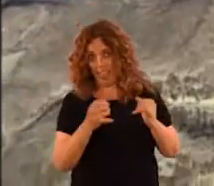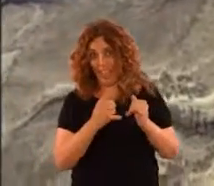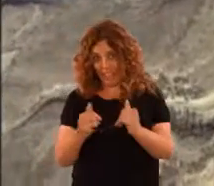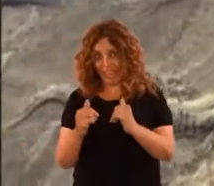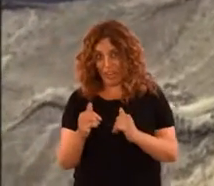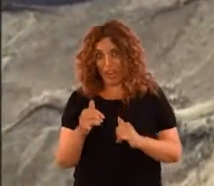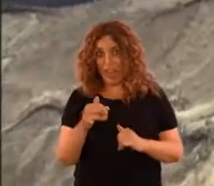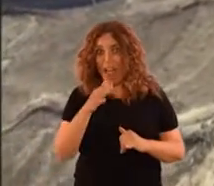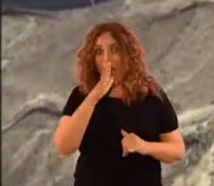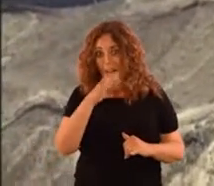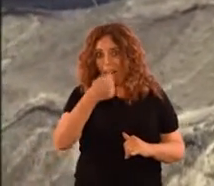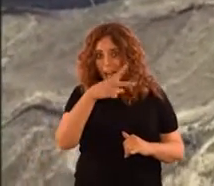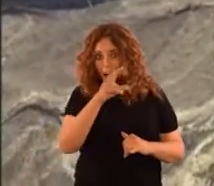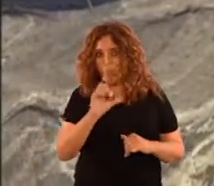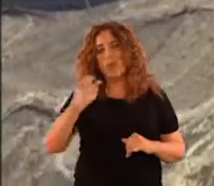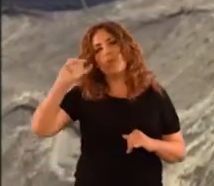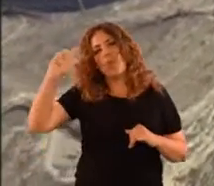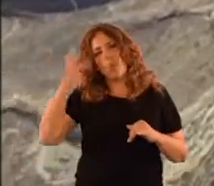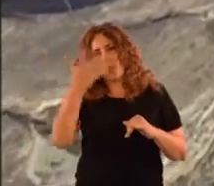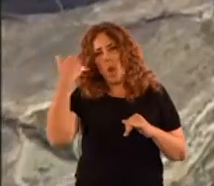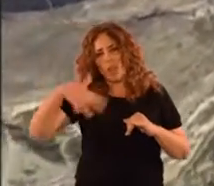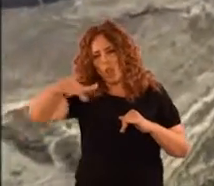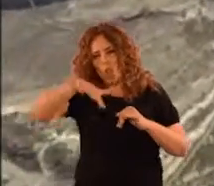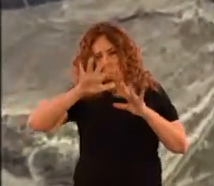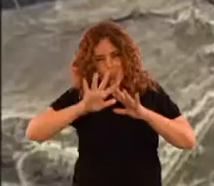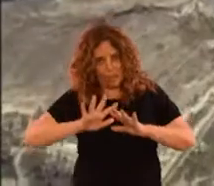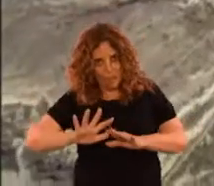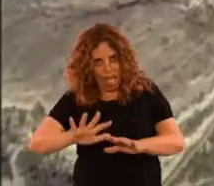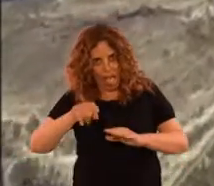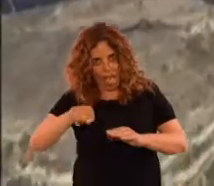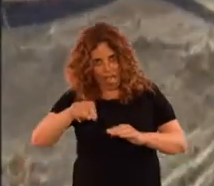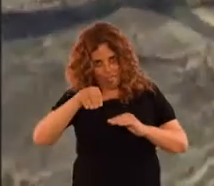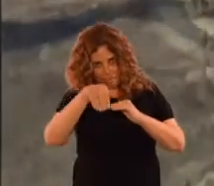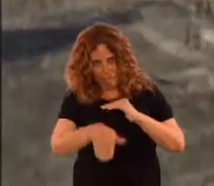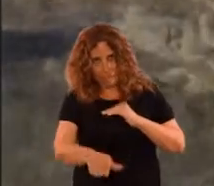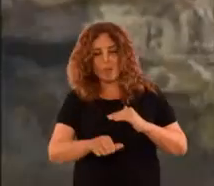actual del propio río Aguas y un antiguo meandro abandonado.